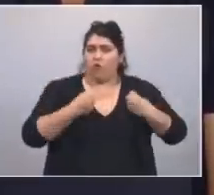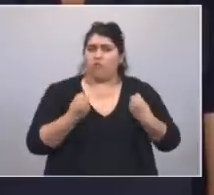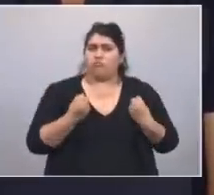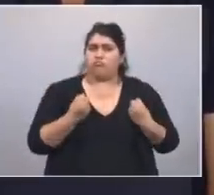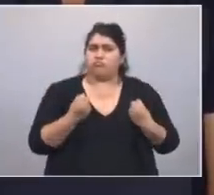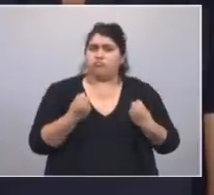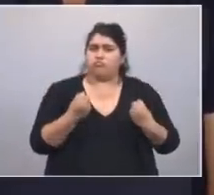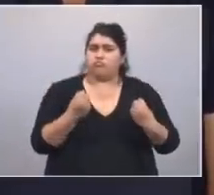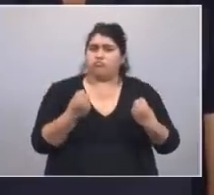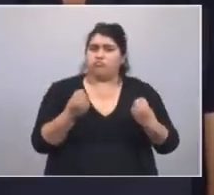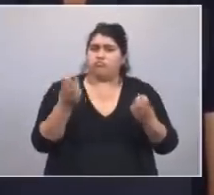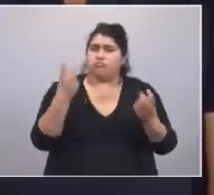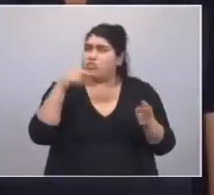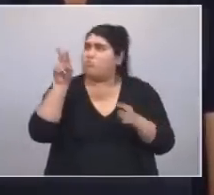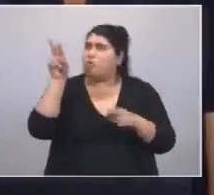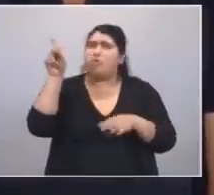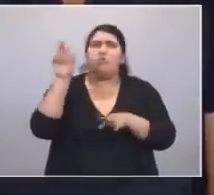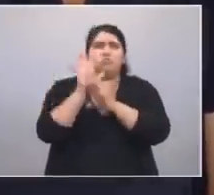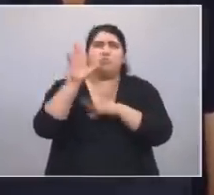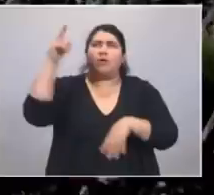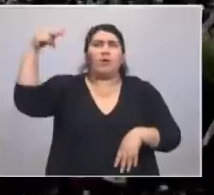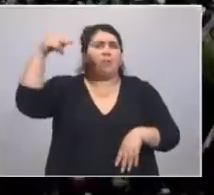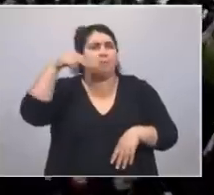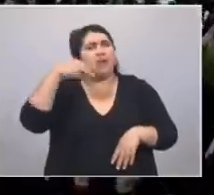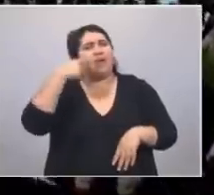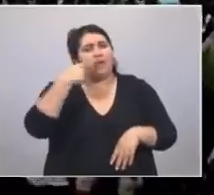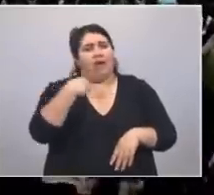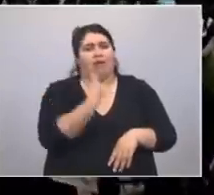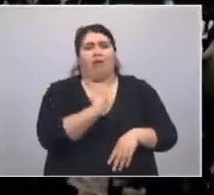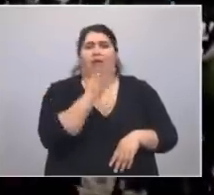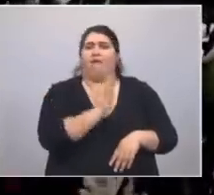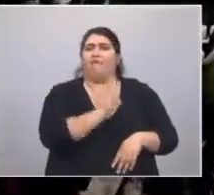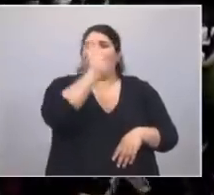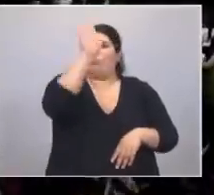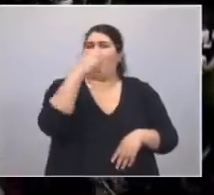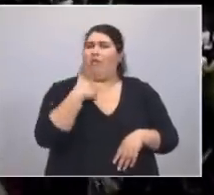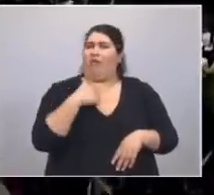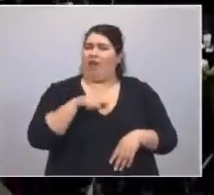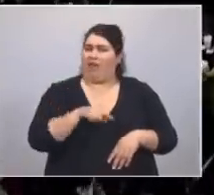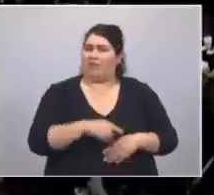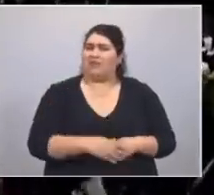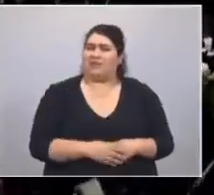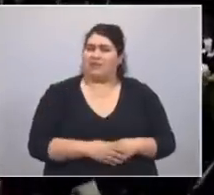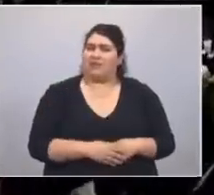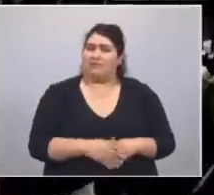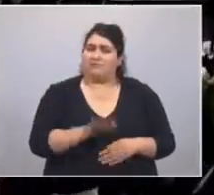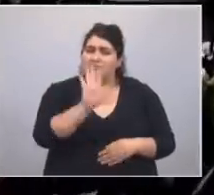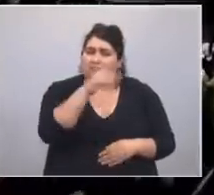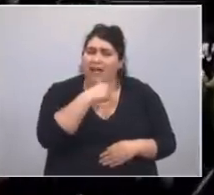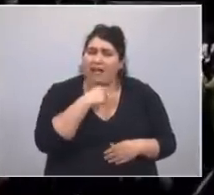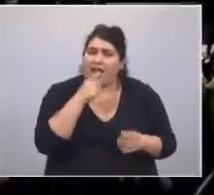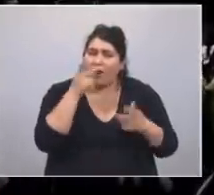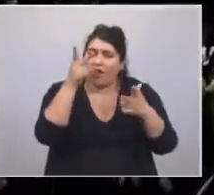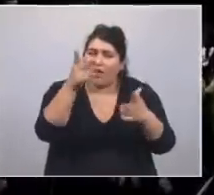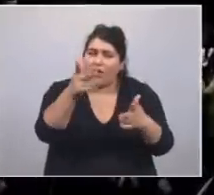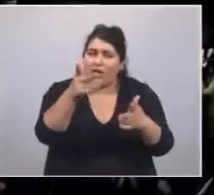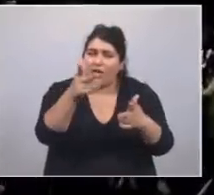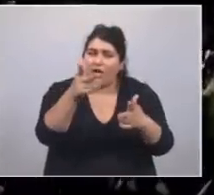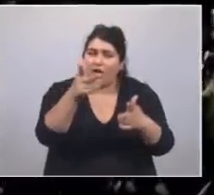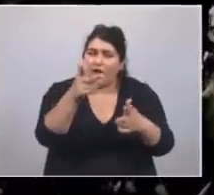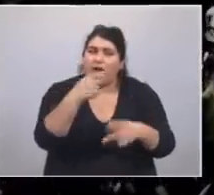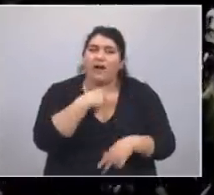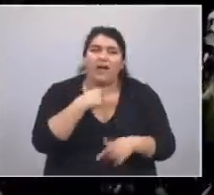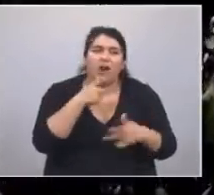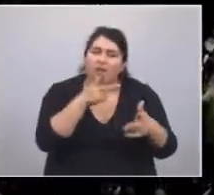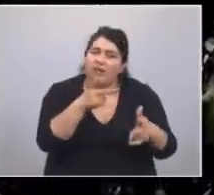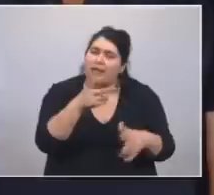parte del futuro de los y las argentinos. Y quiero decirles, hasta